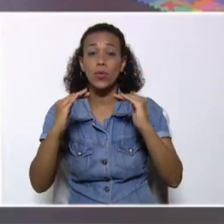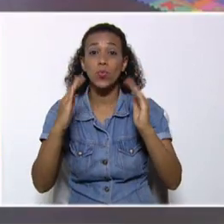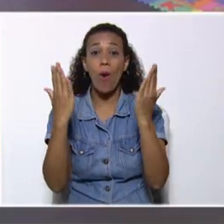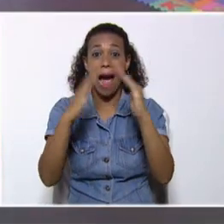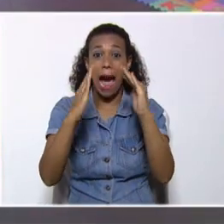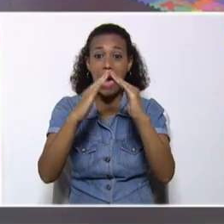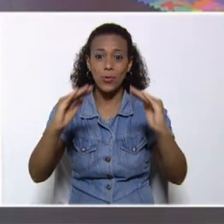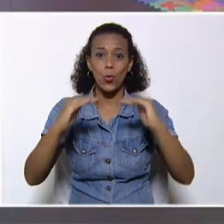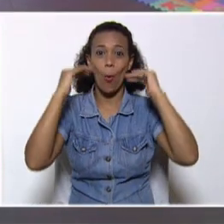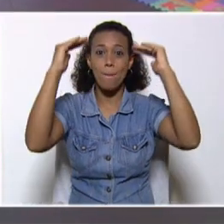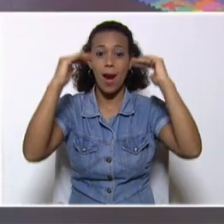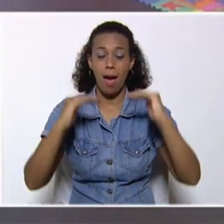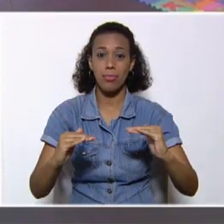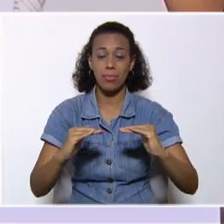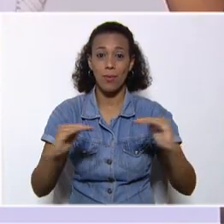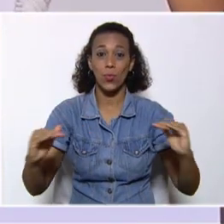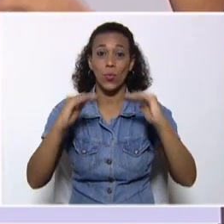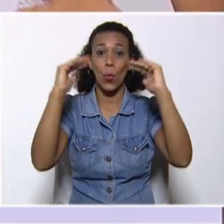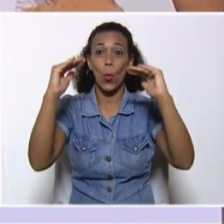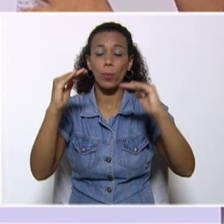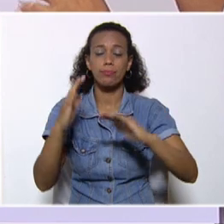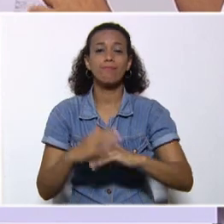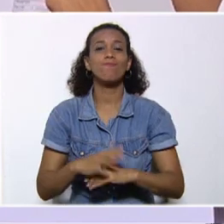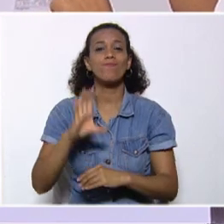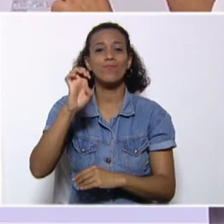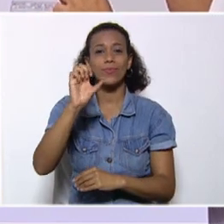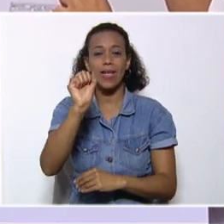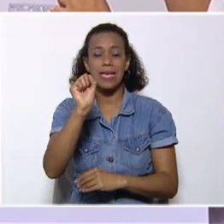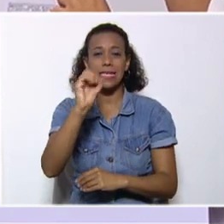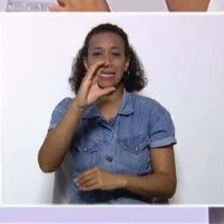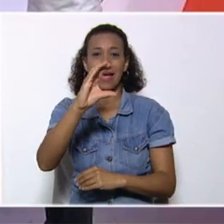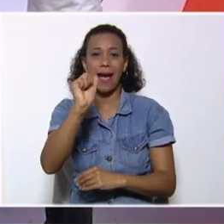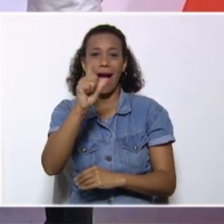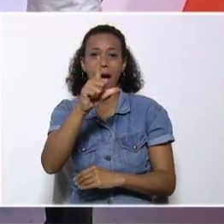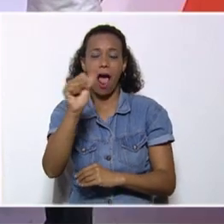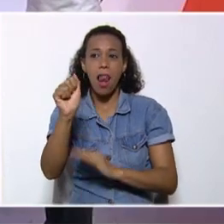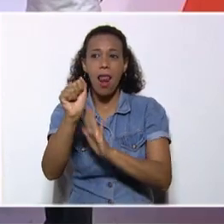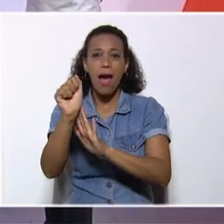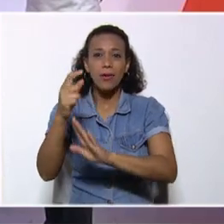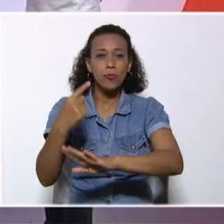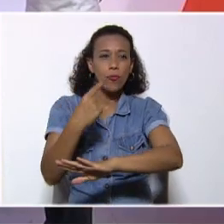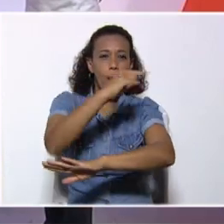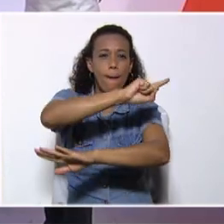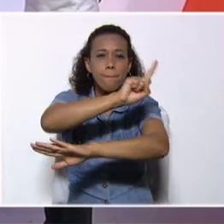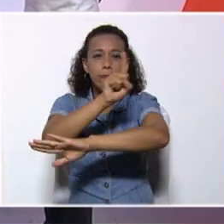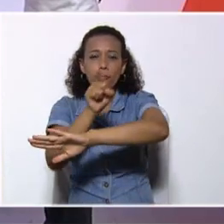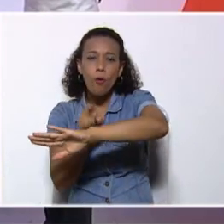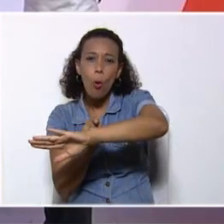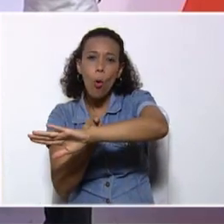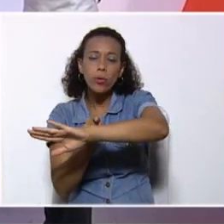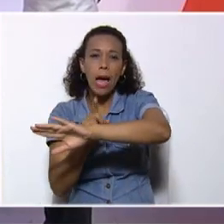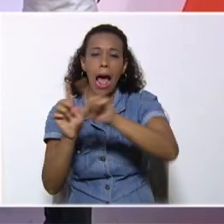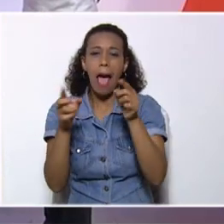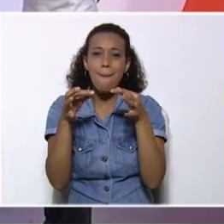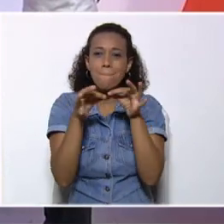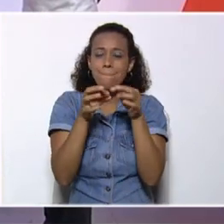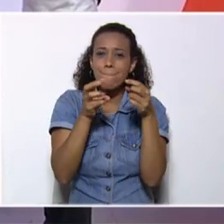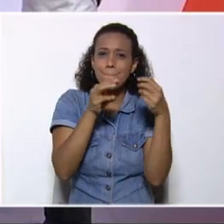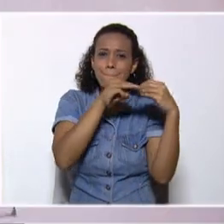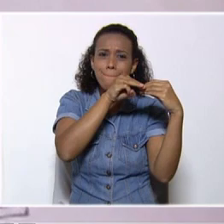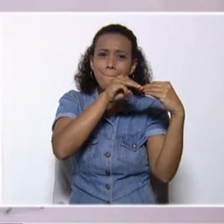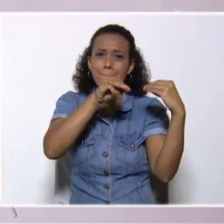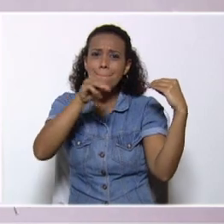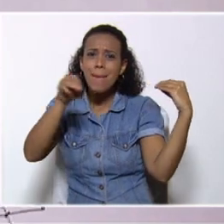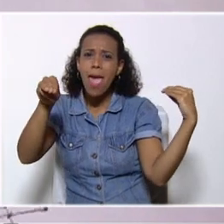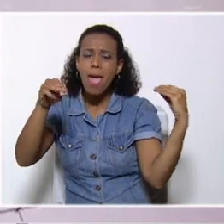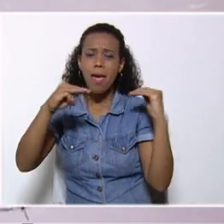plantas y bueno, se trabajan con una escala. También se le agrega una serie de informaciones como es la cantidad de metros